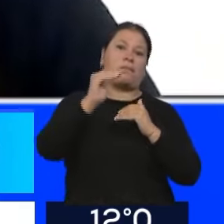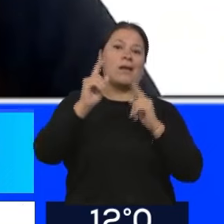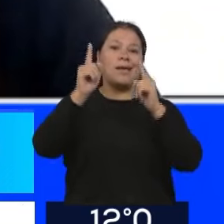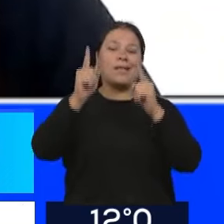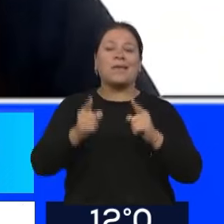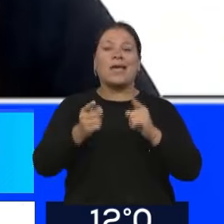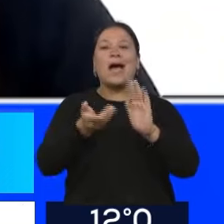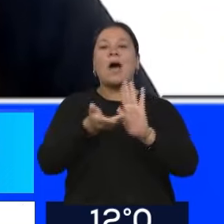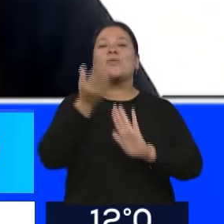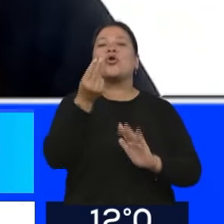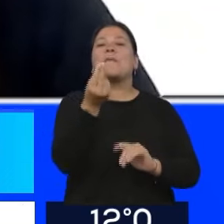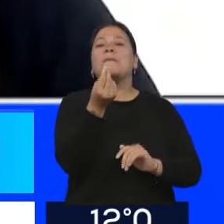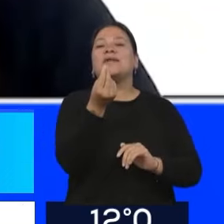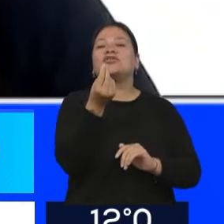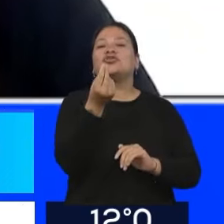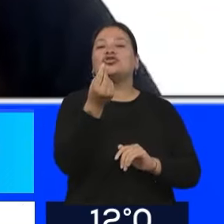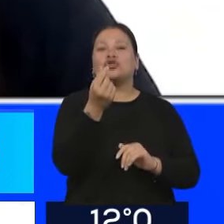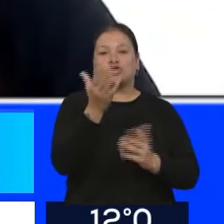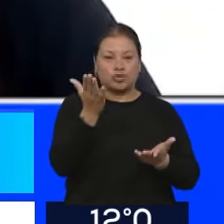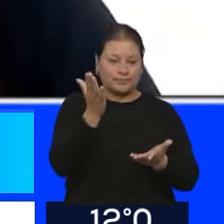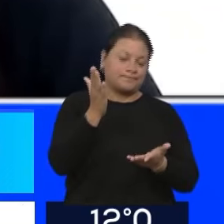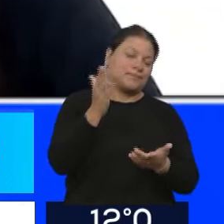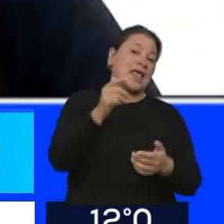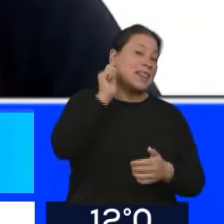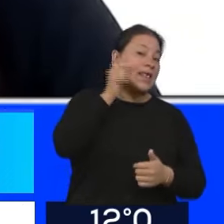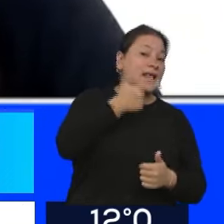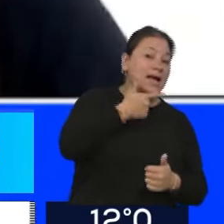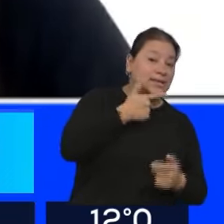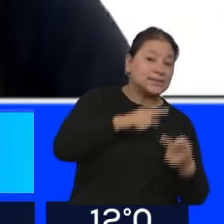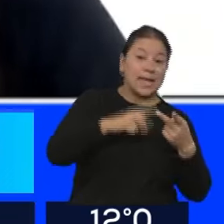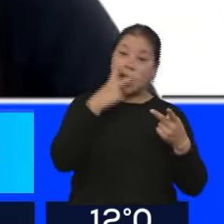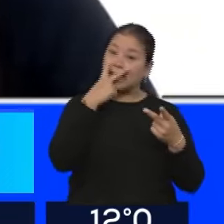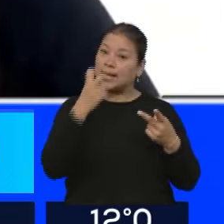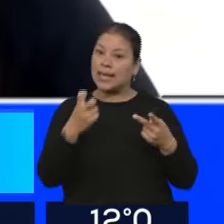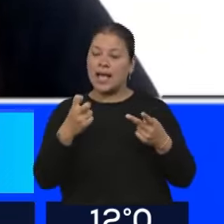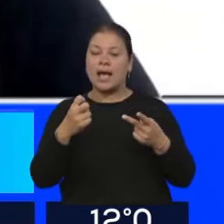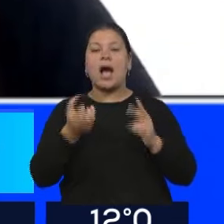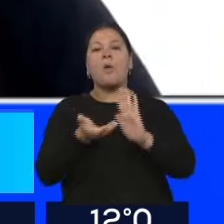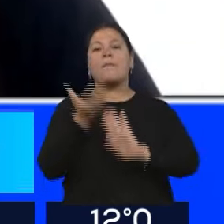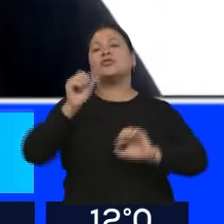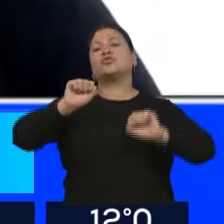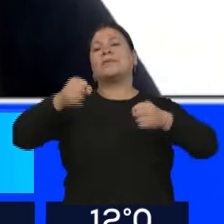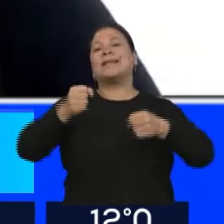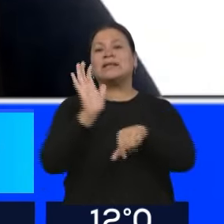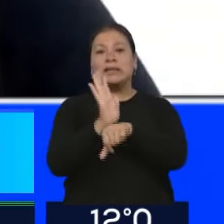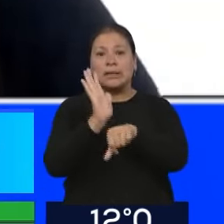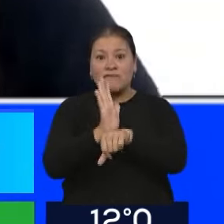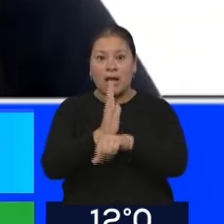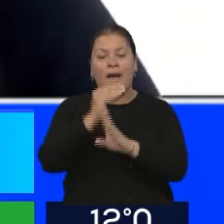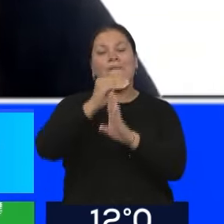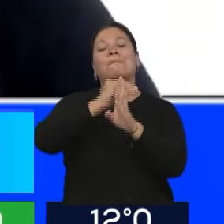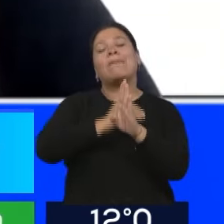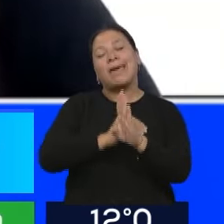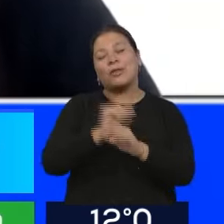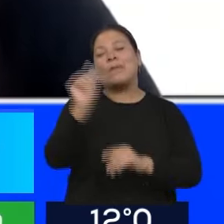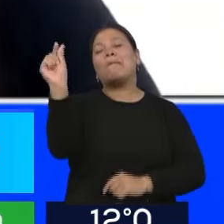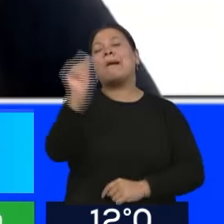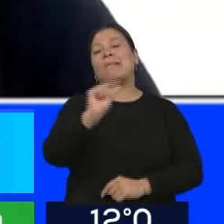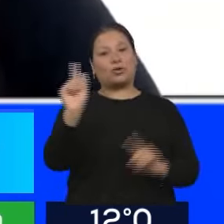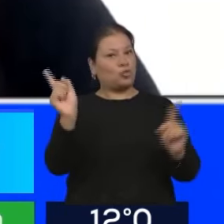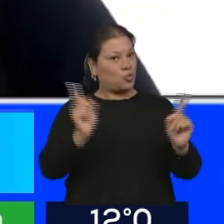los aumentos de los precios estacionales del gas y de la energía. Que no es que vaya a venir menos la tarifa del gas, ya algunas facturas